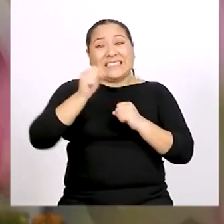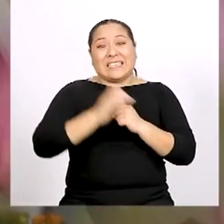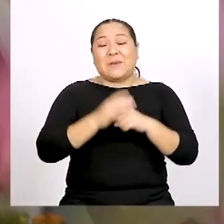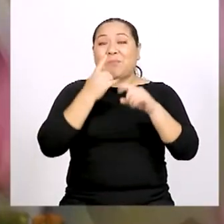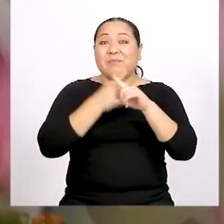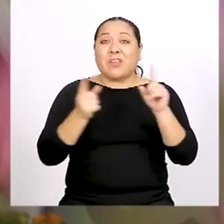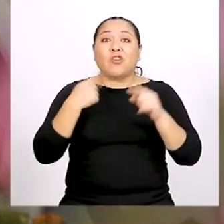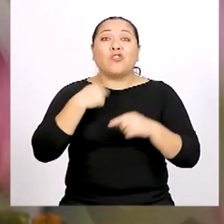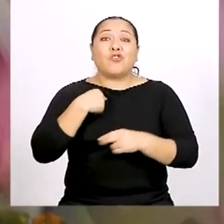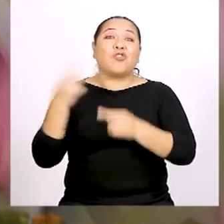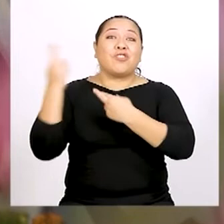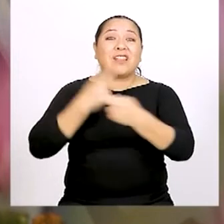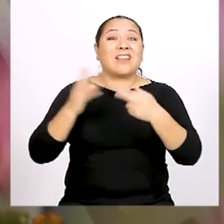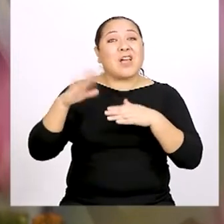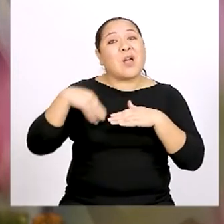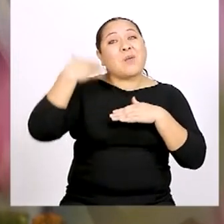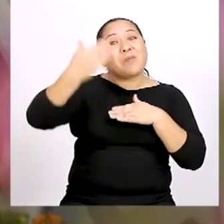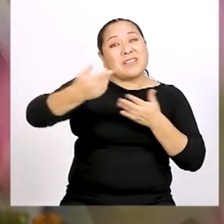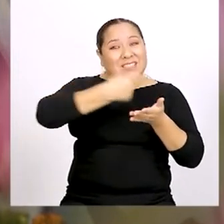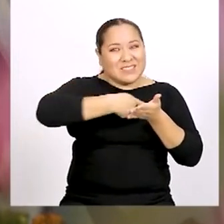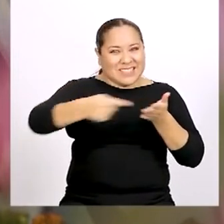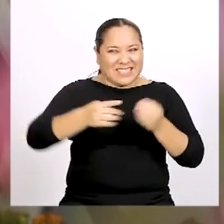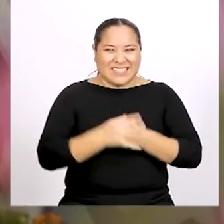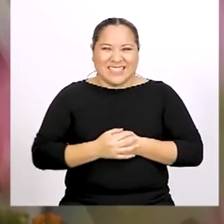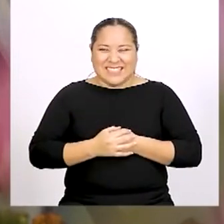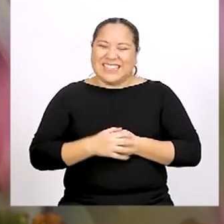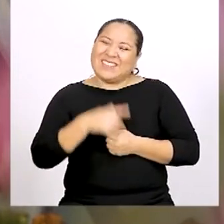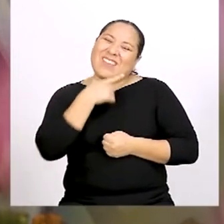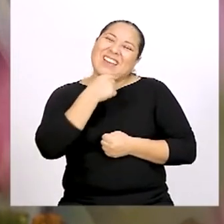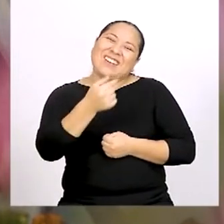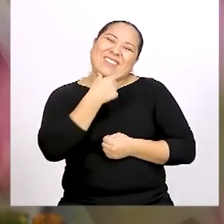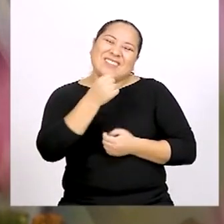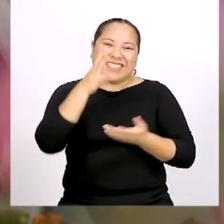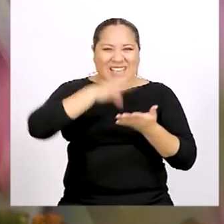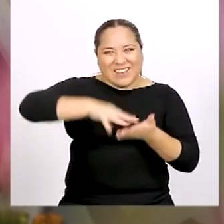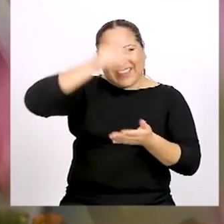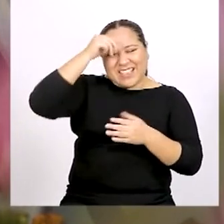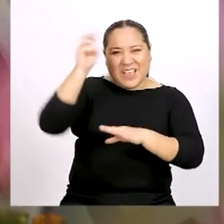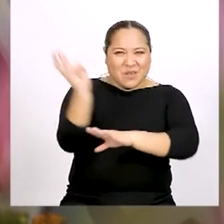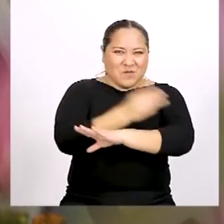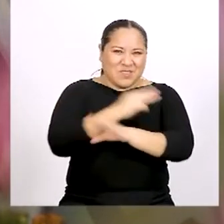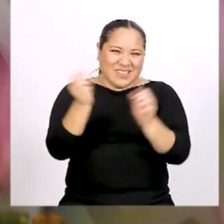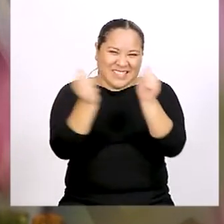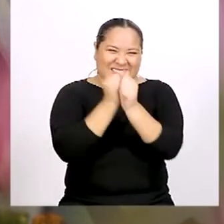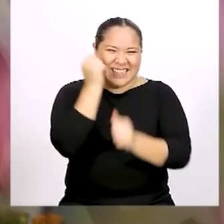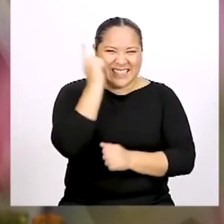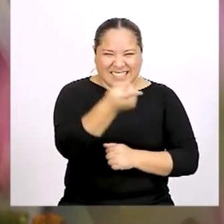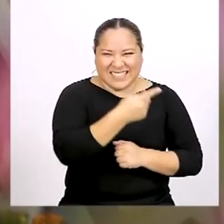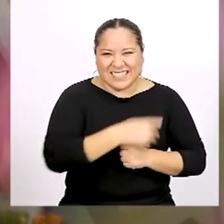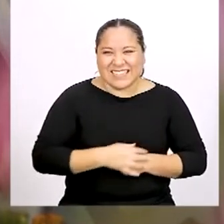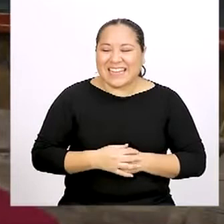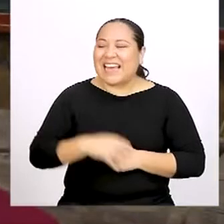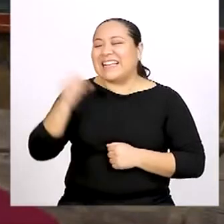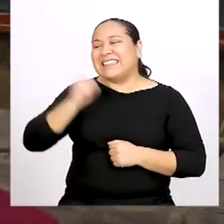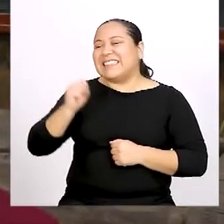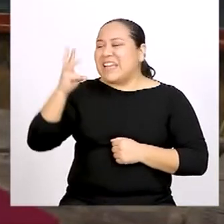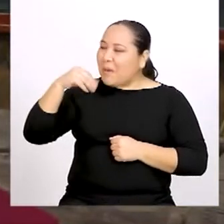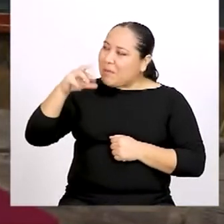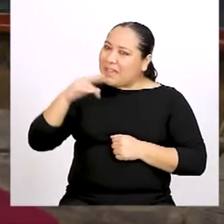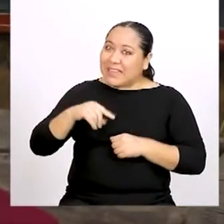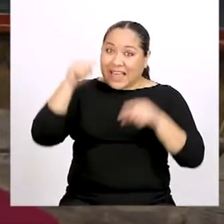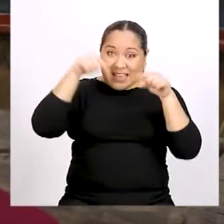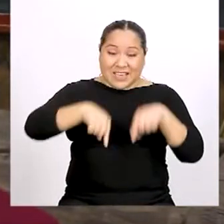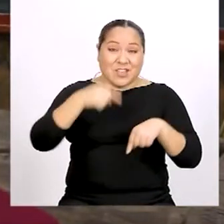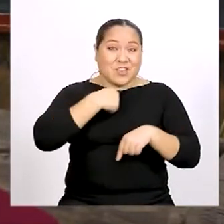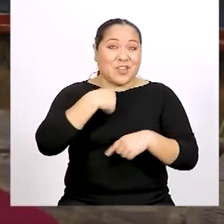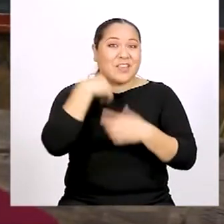Sí, pero regreso la próxima semana. Me encanta aprender música contigo. Claro,